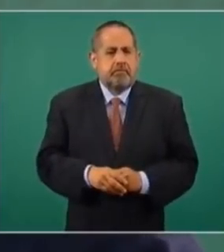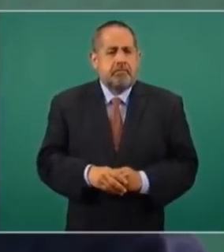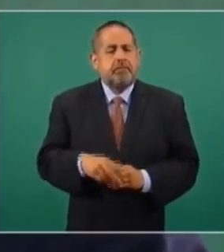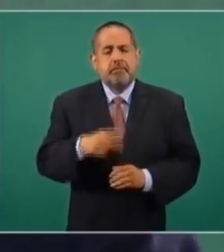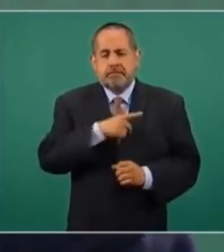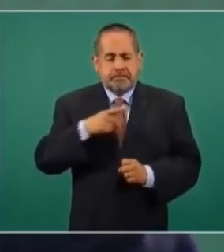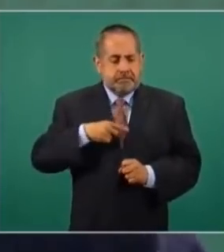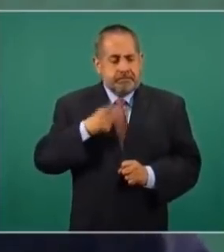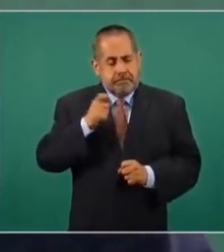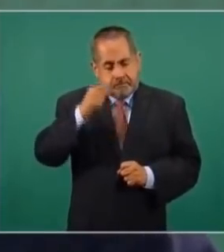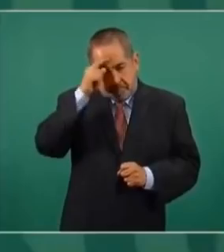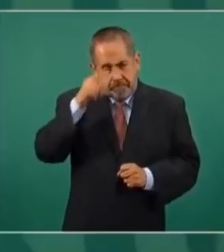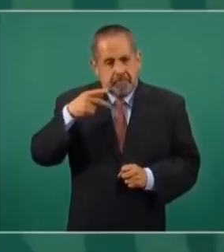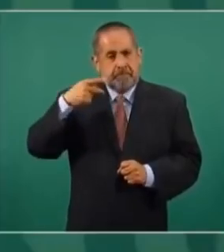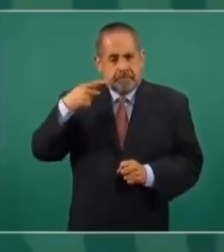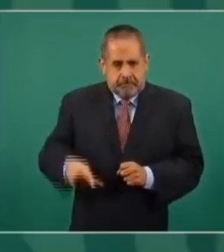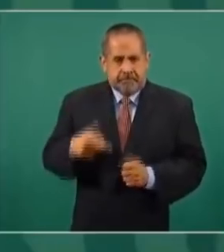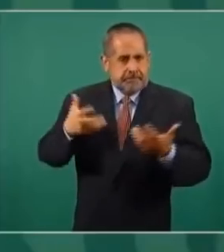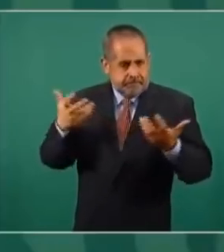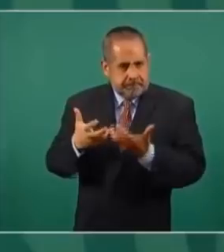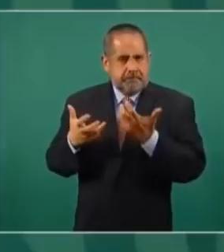Tenemos que tener nuestra vacuna.